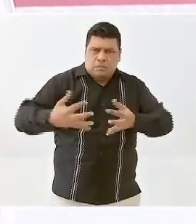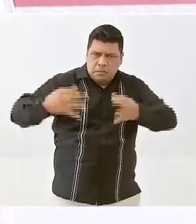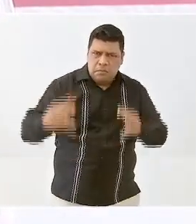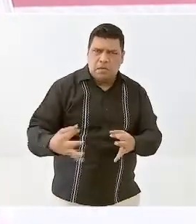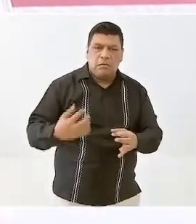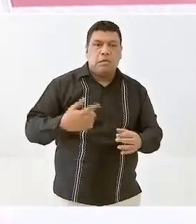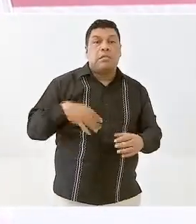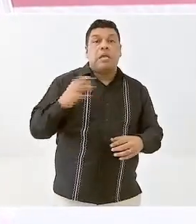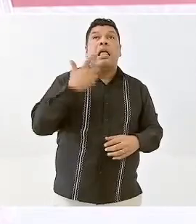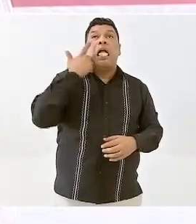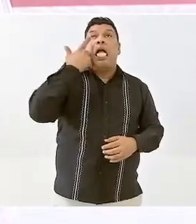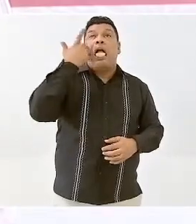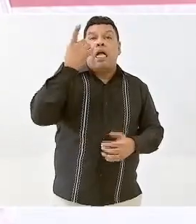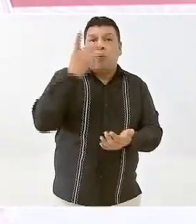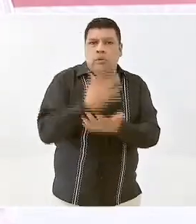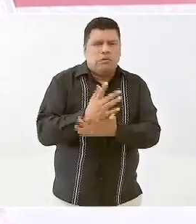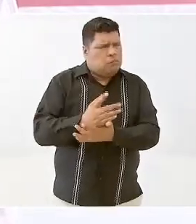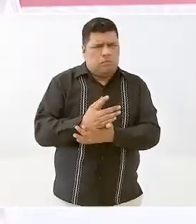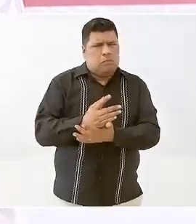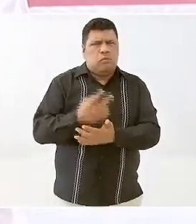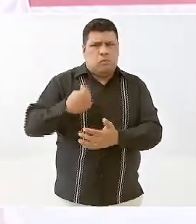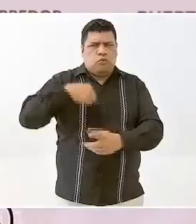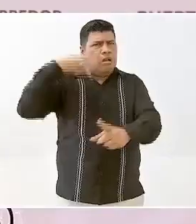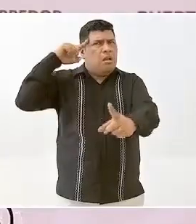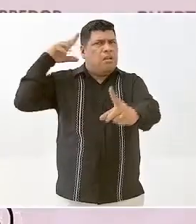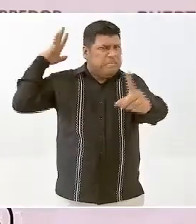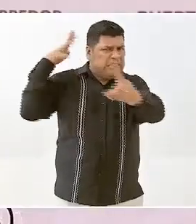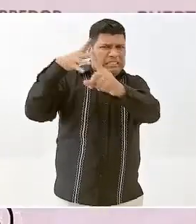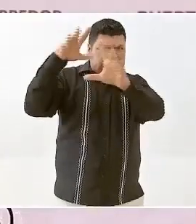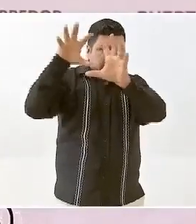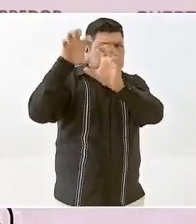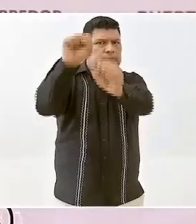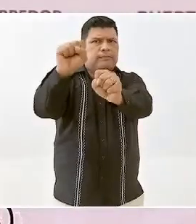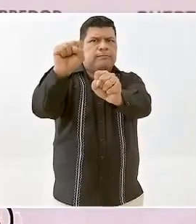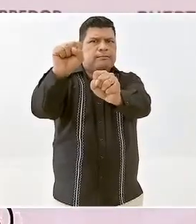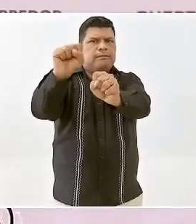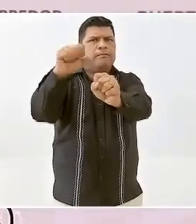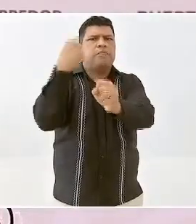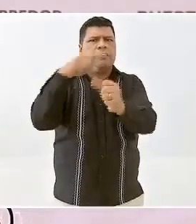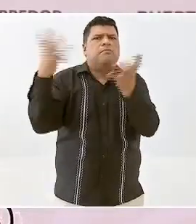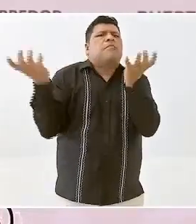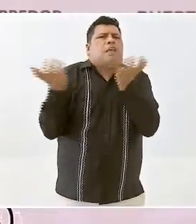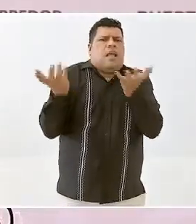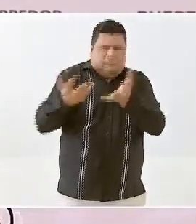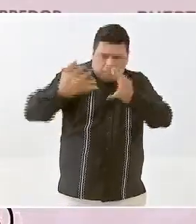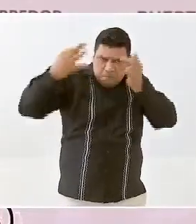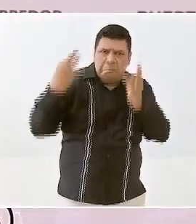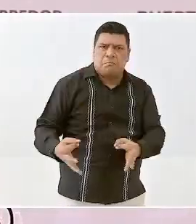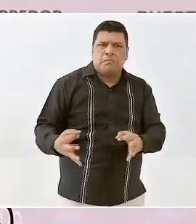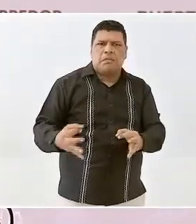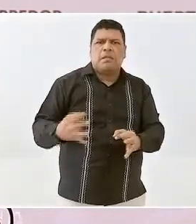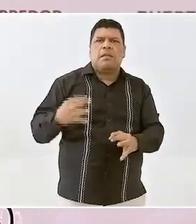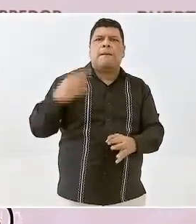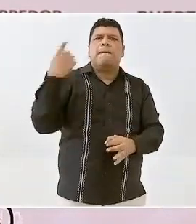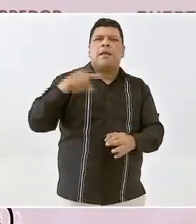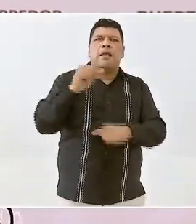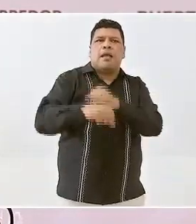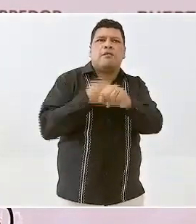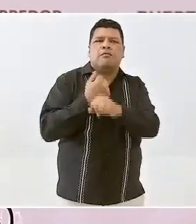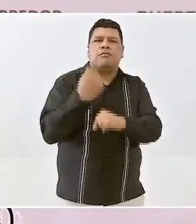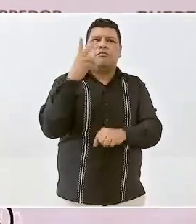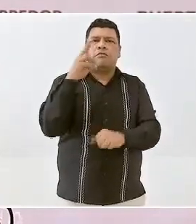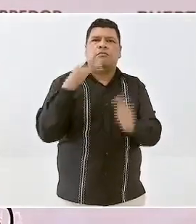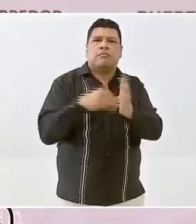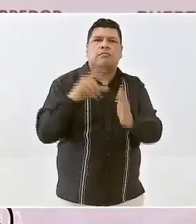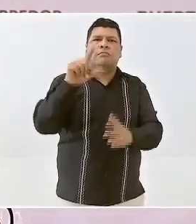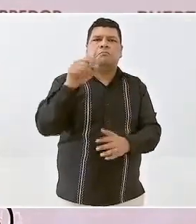lo deseable y otra cosa es lo posible. ¿Qué es lo que vamos a lograr para el 23?